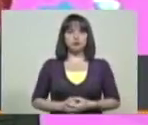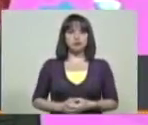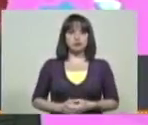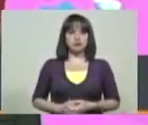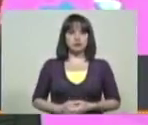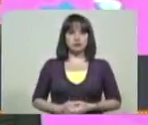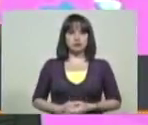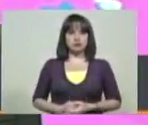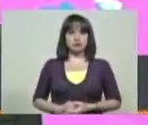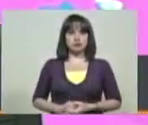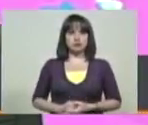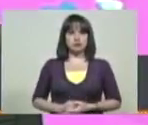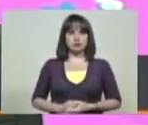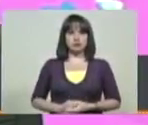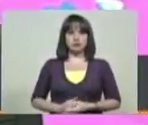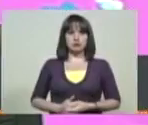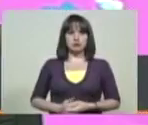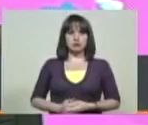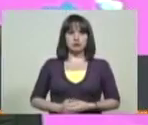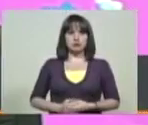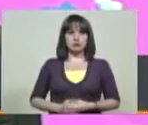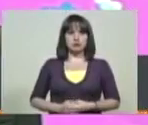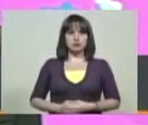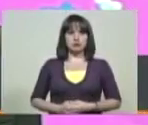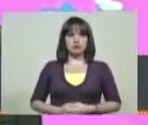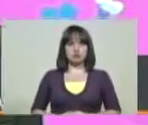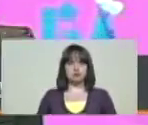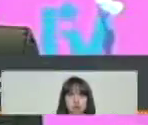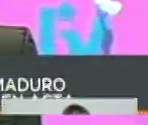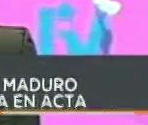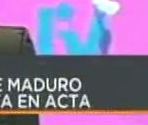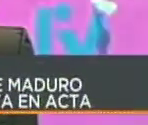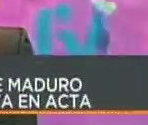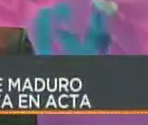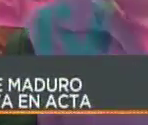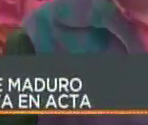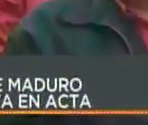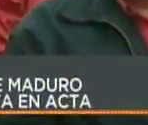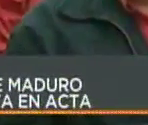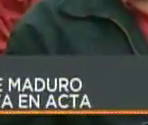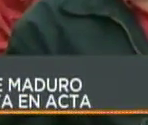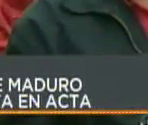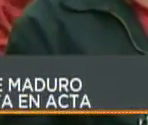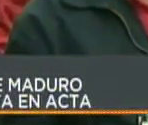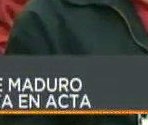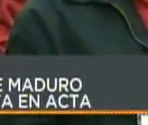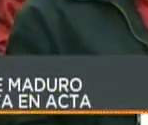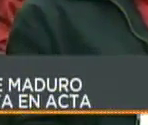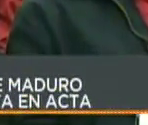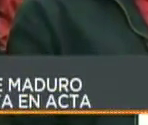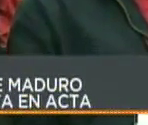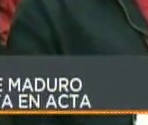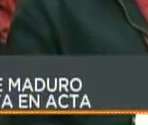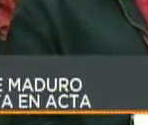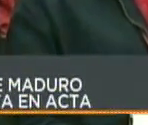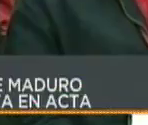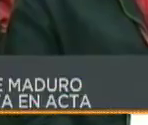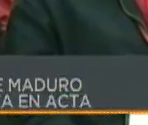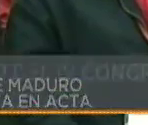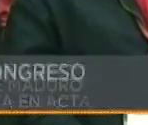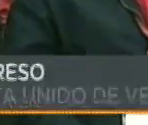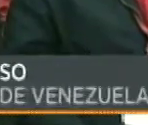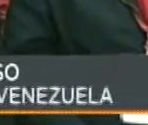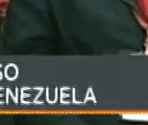y no lo hacen abiertamente seguro que lo van a hacer uno por terceras vías porque ellos siempre participan en